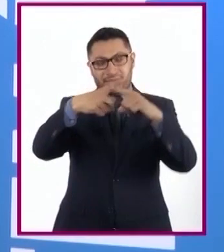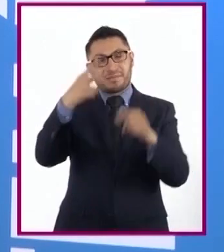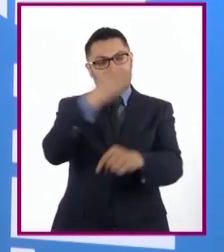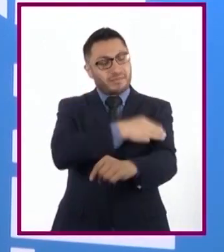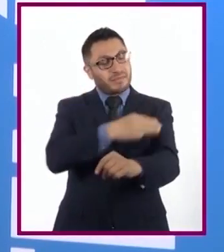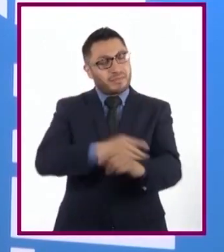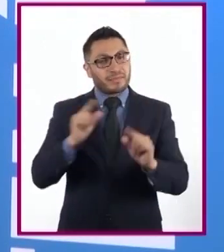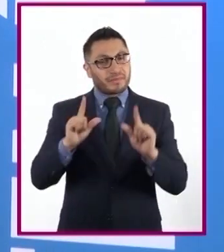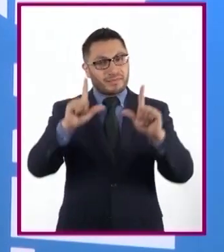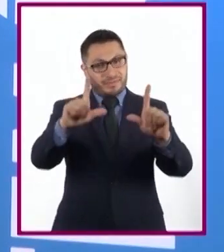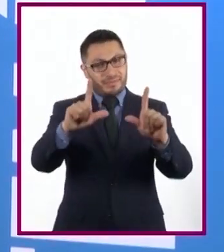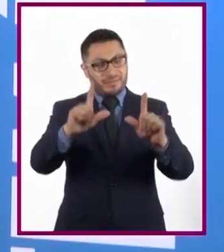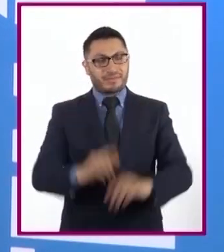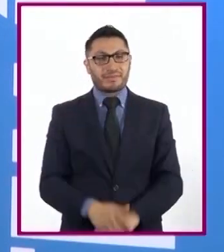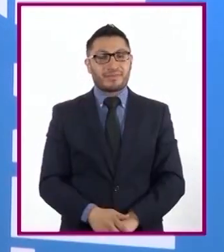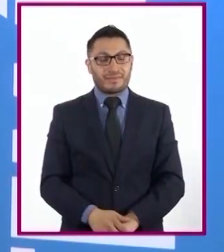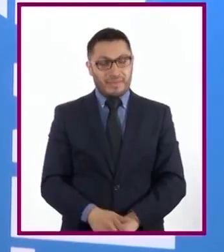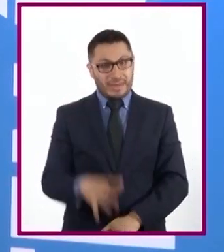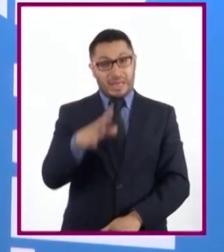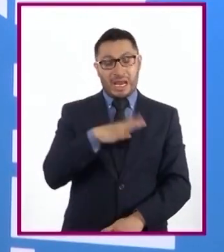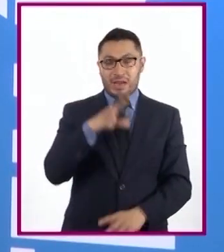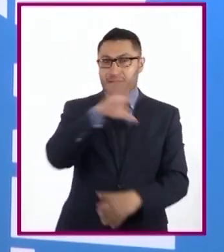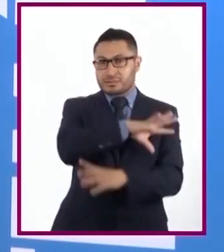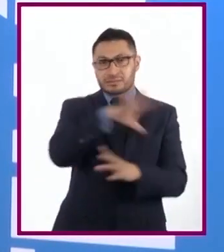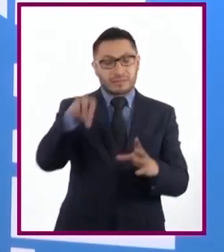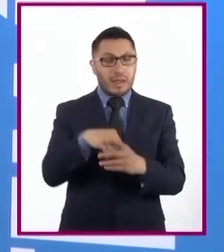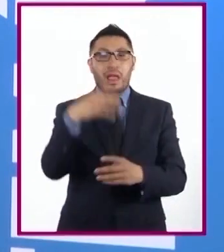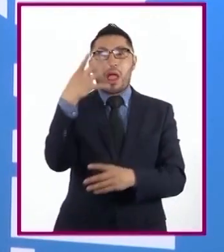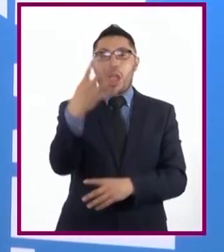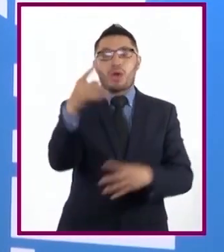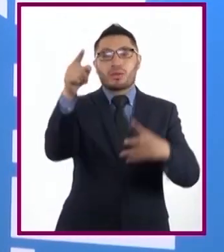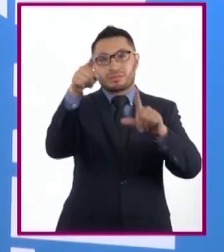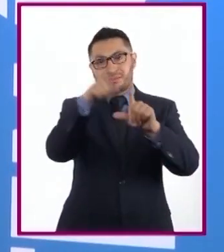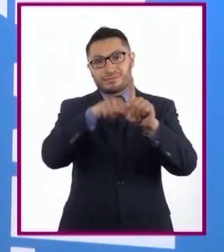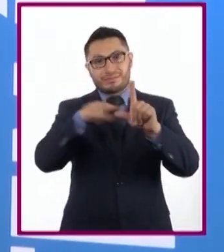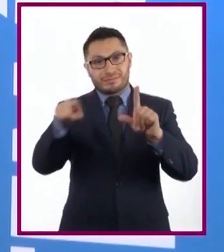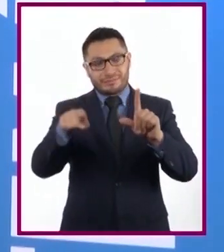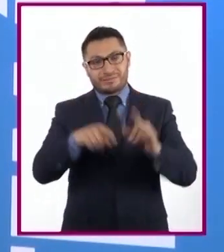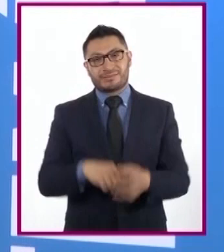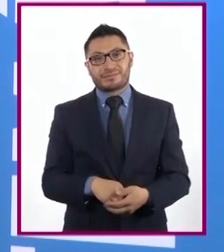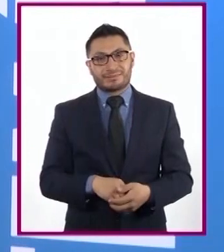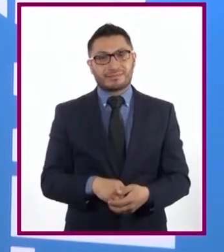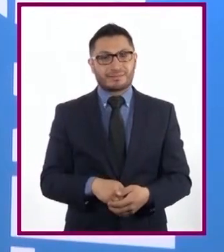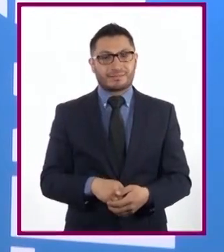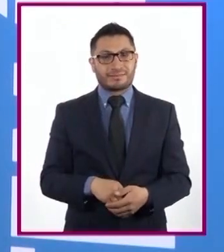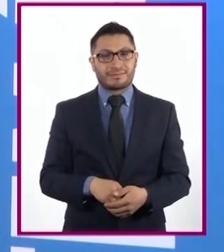madera. Se forman en total 4 ángulos.